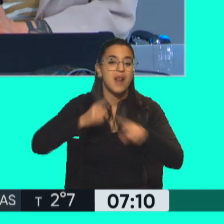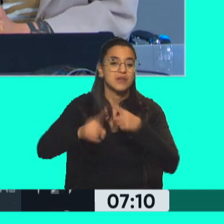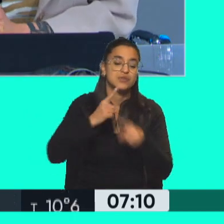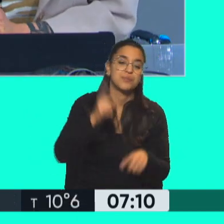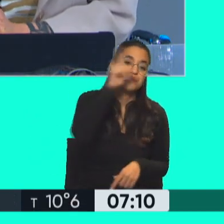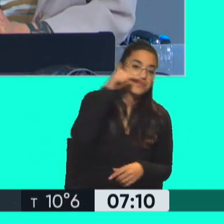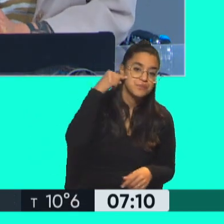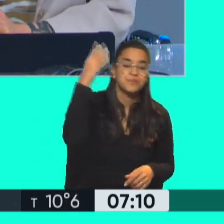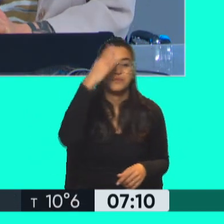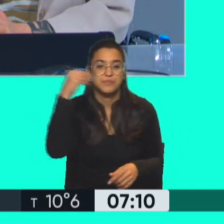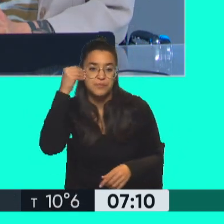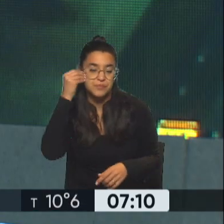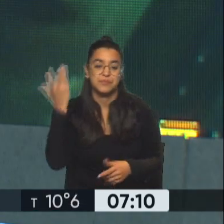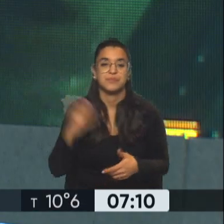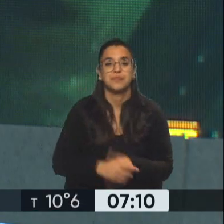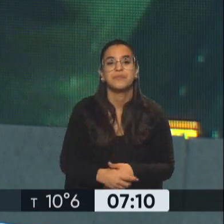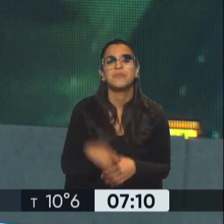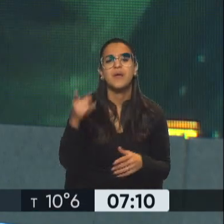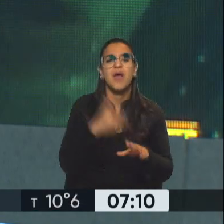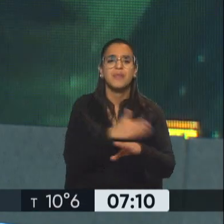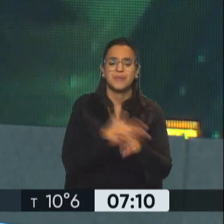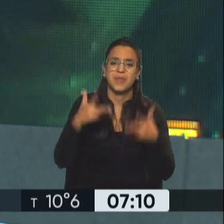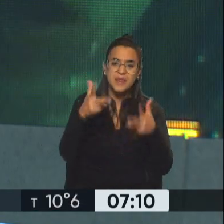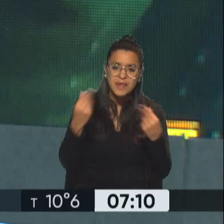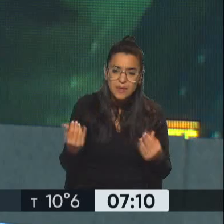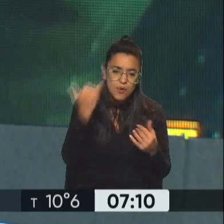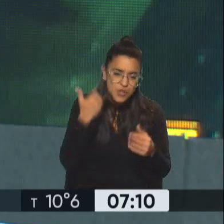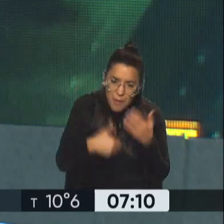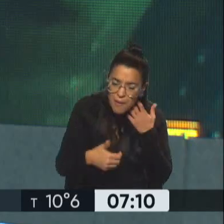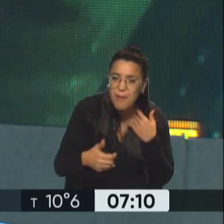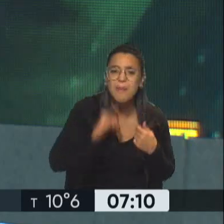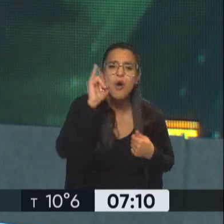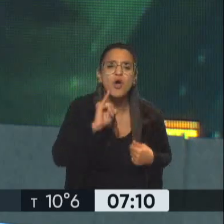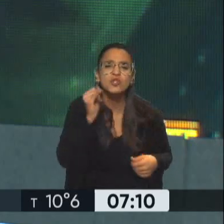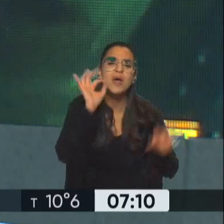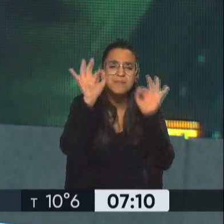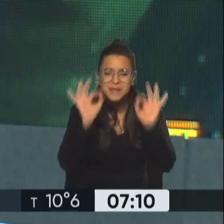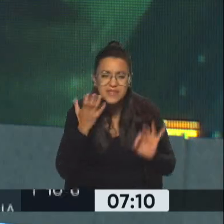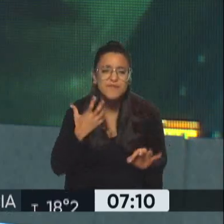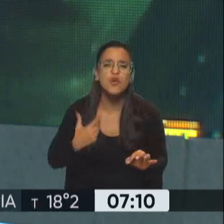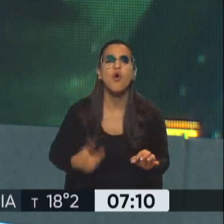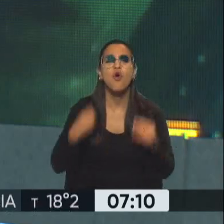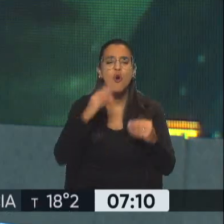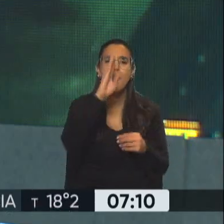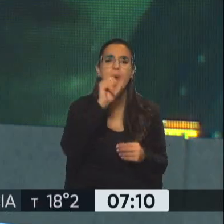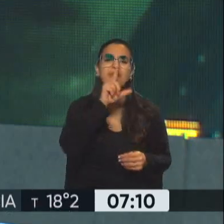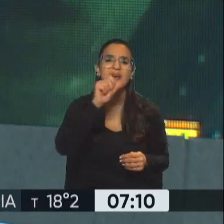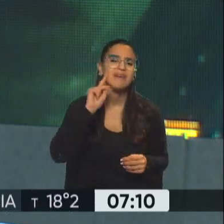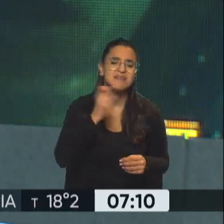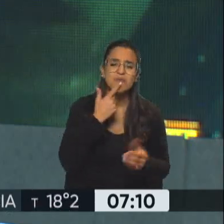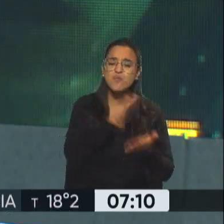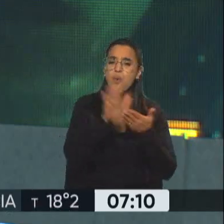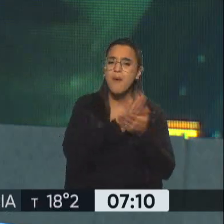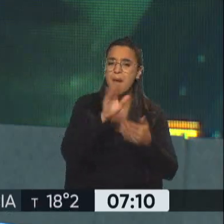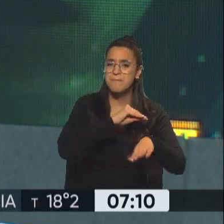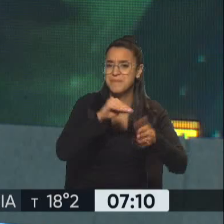fernández y la vicepresidenta cristina fernández de kirchner lo dijimos en un ratito nos metemos ya en todas las especificaciones que tienen que ver con bata aquí como nueva ministra de